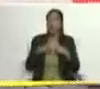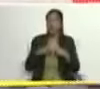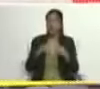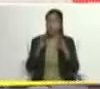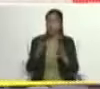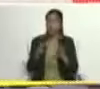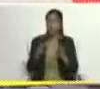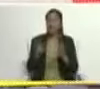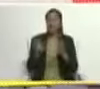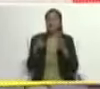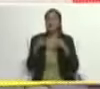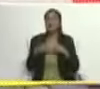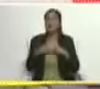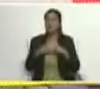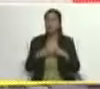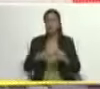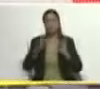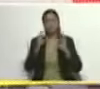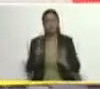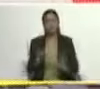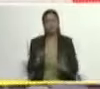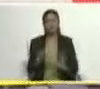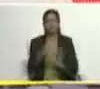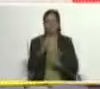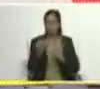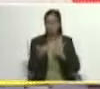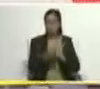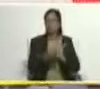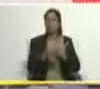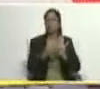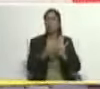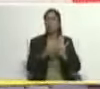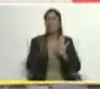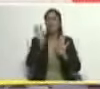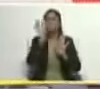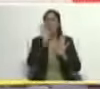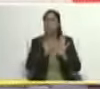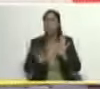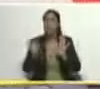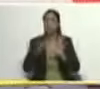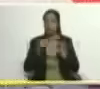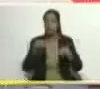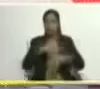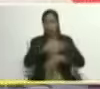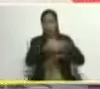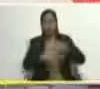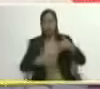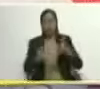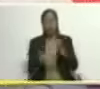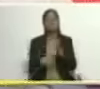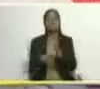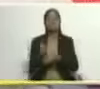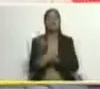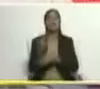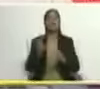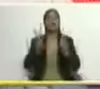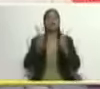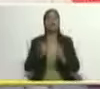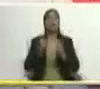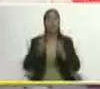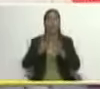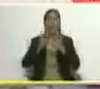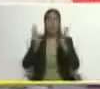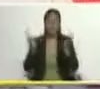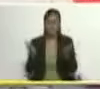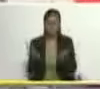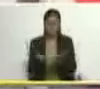asumirse a sí misma como parte de los países y de las regiones fundadoras del nuevo mundo que